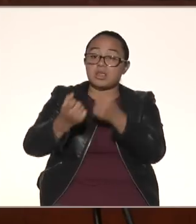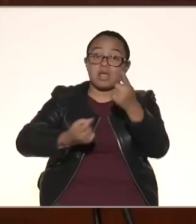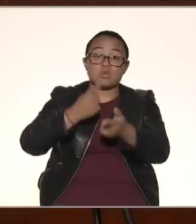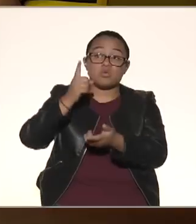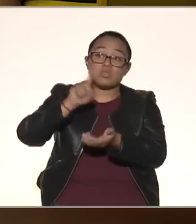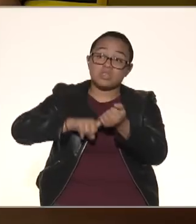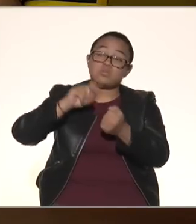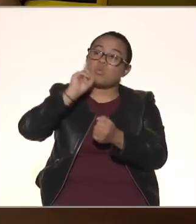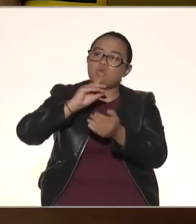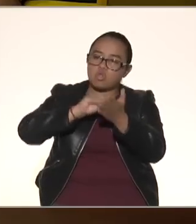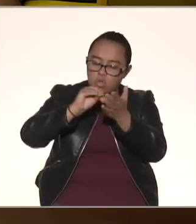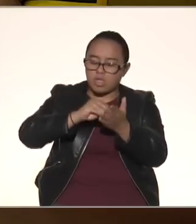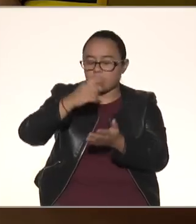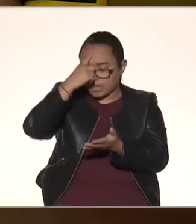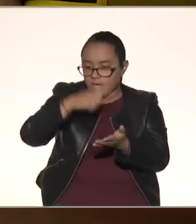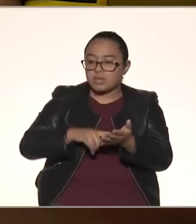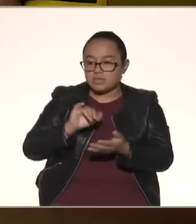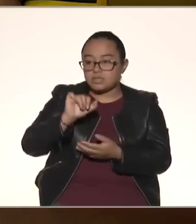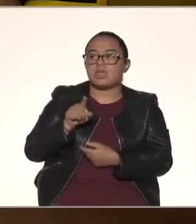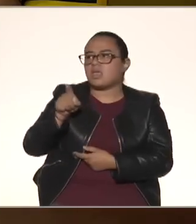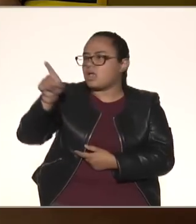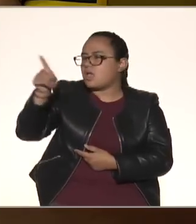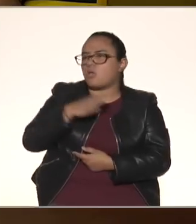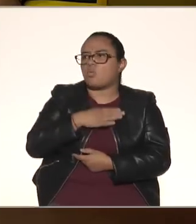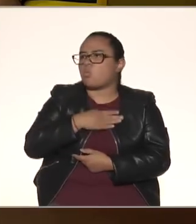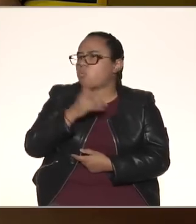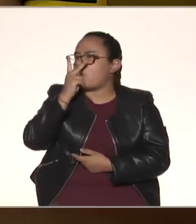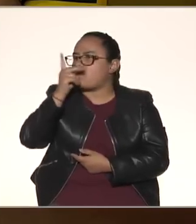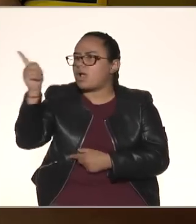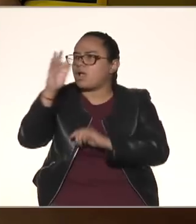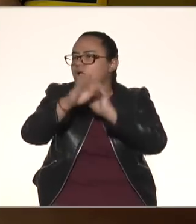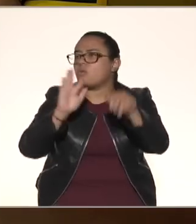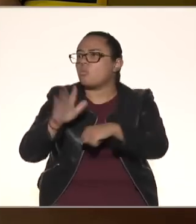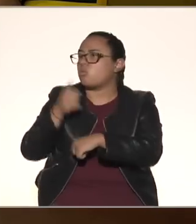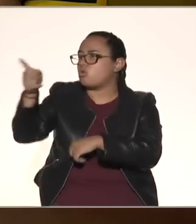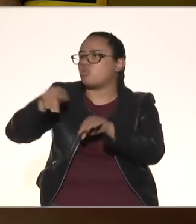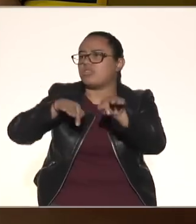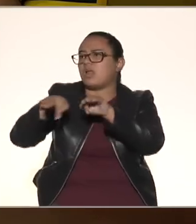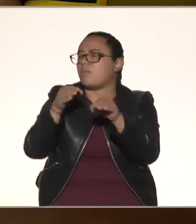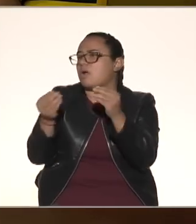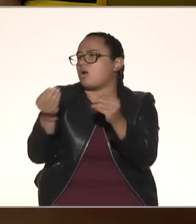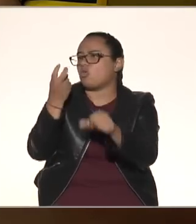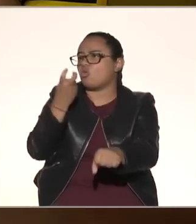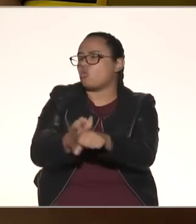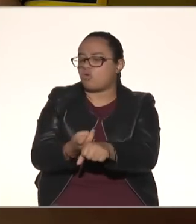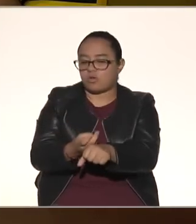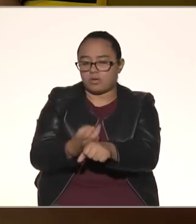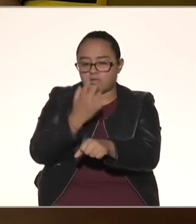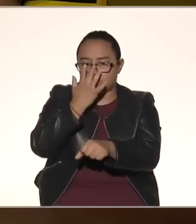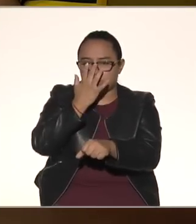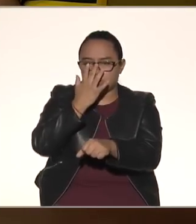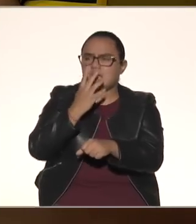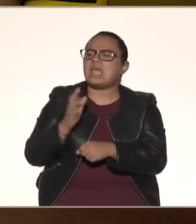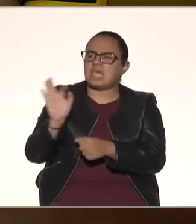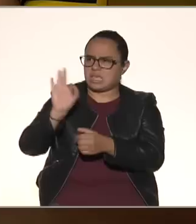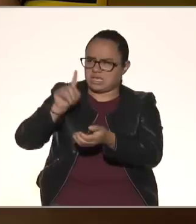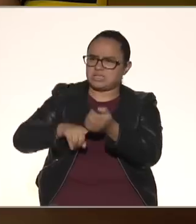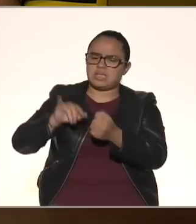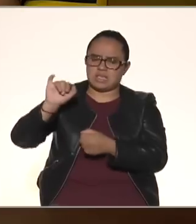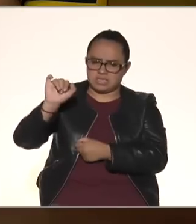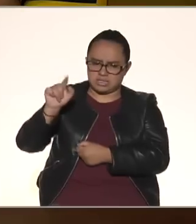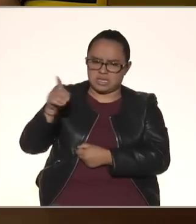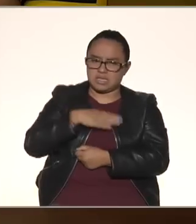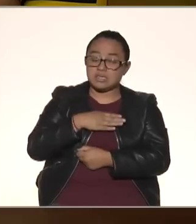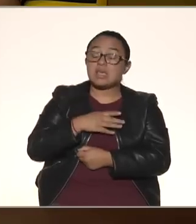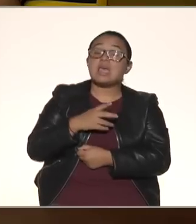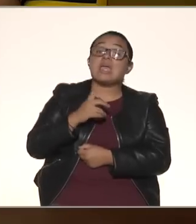impregnado, y que todavía dicen, no, es que él es un buen papá, porque trabaja mucho, porque, digo, no es que no lo sea, y no es que no